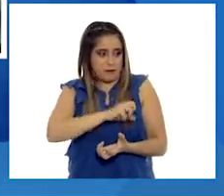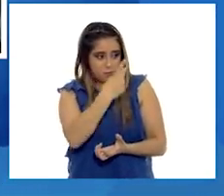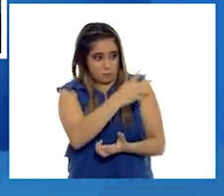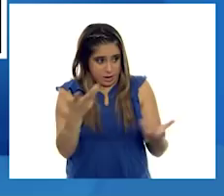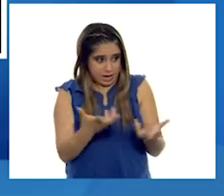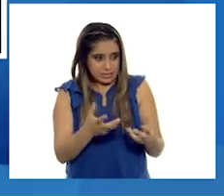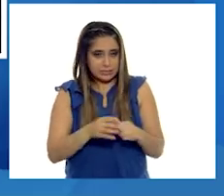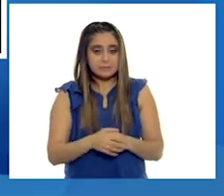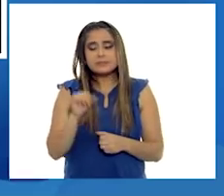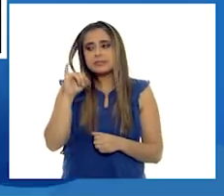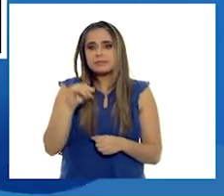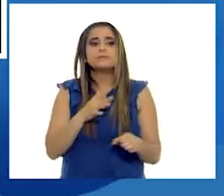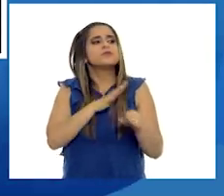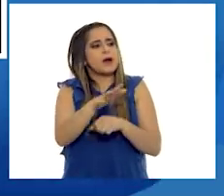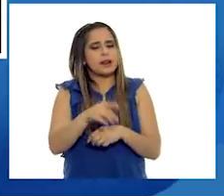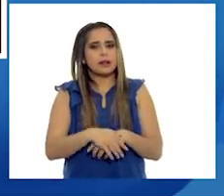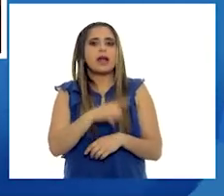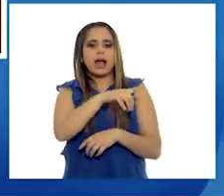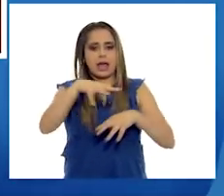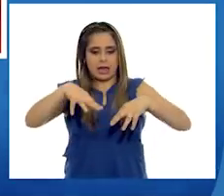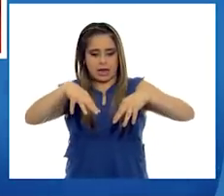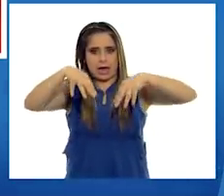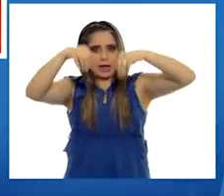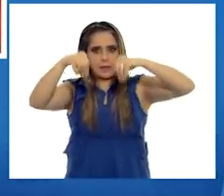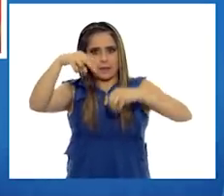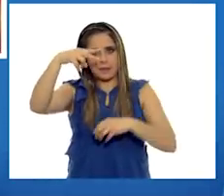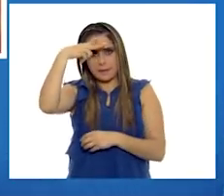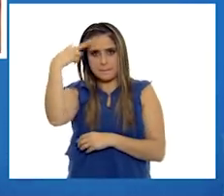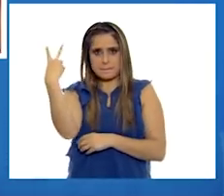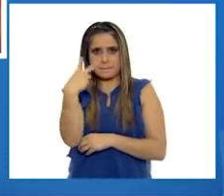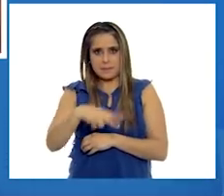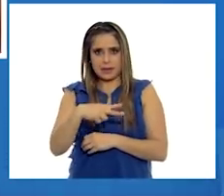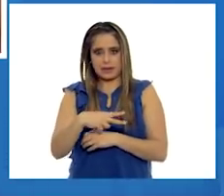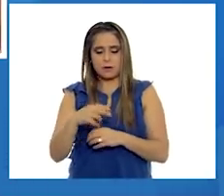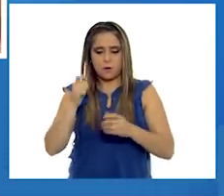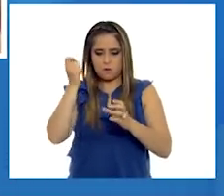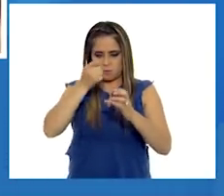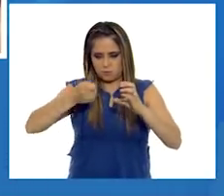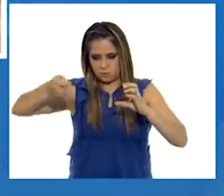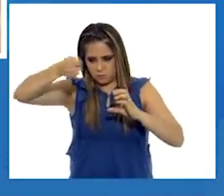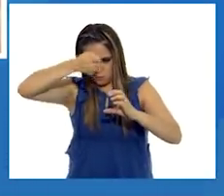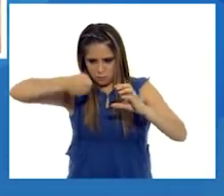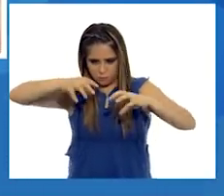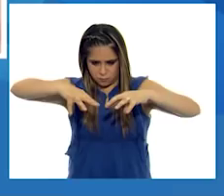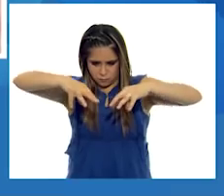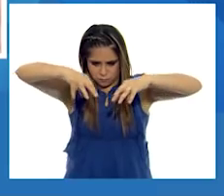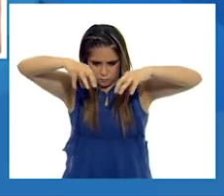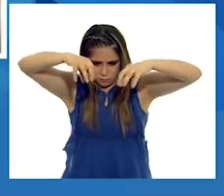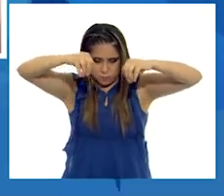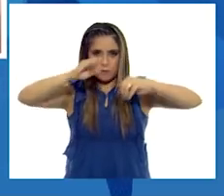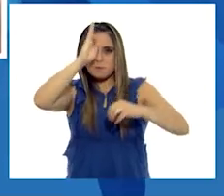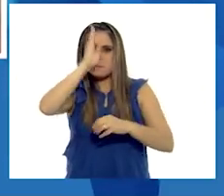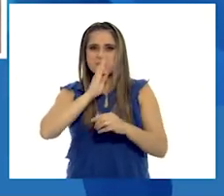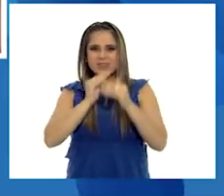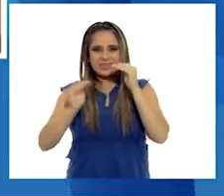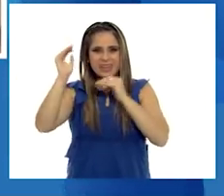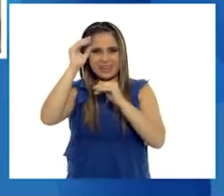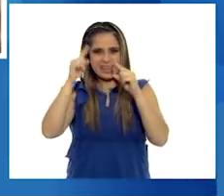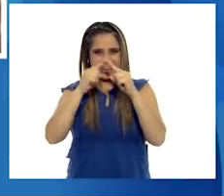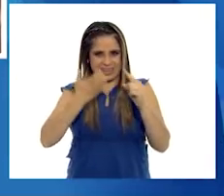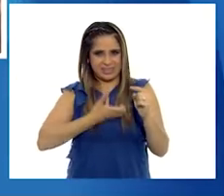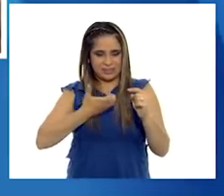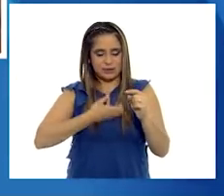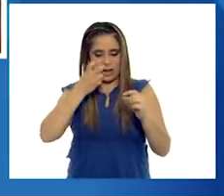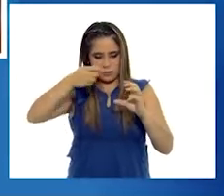¿Cuál? La Catedral de México hice. ¿Toda completita? Toda completa. ¿En qué se